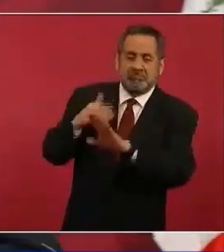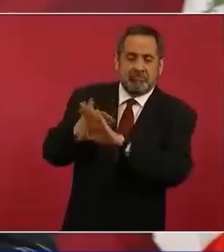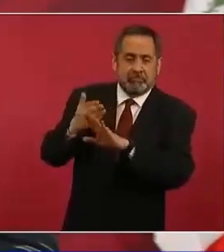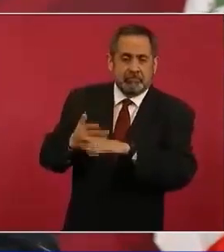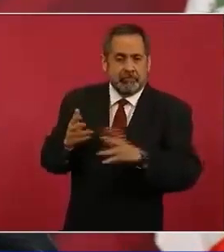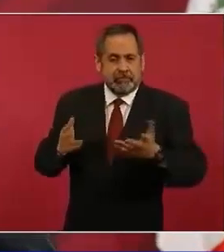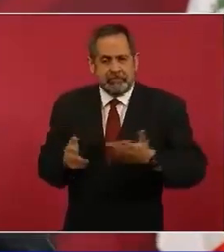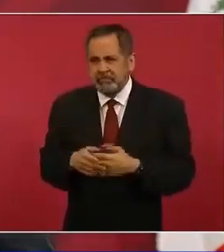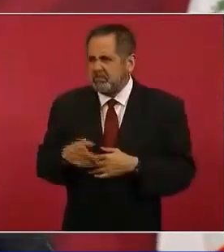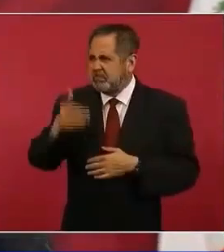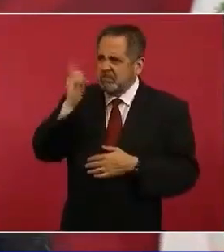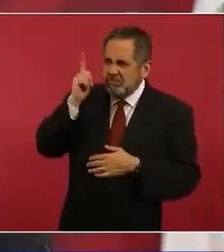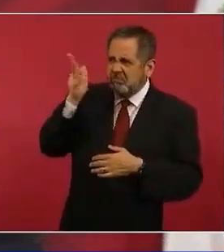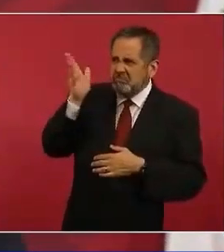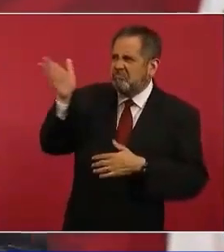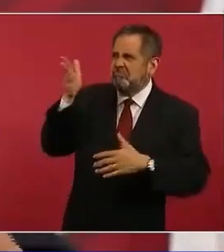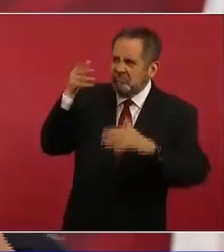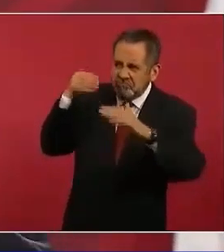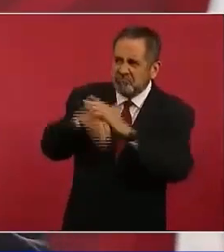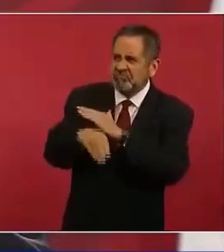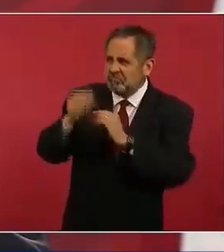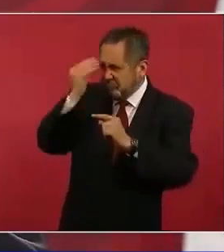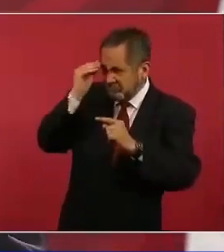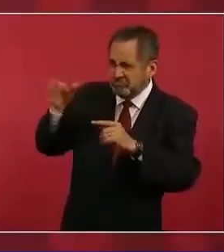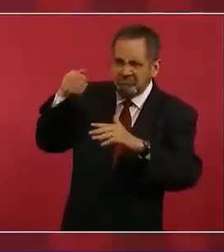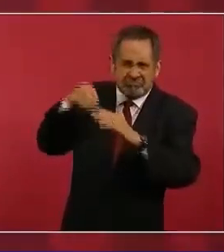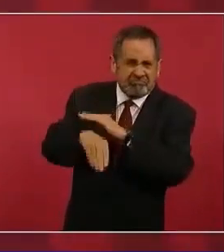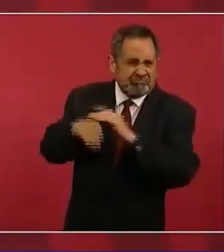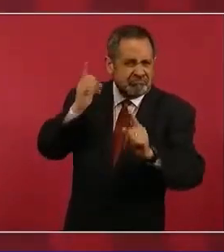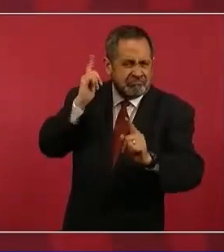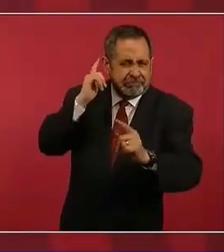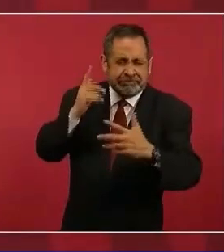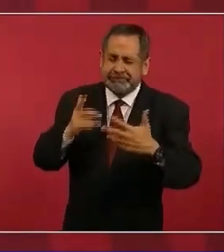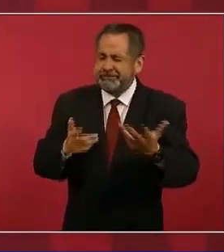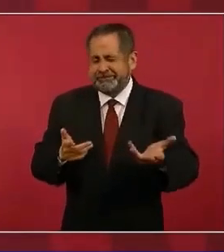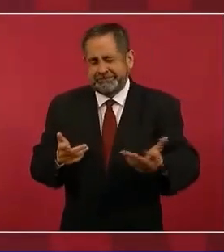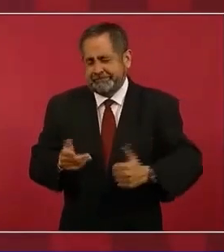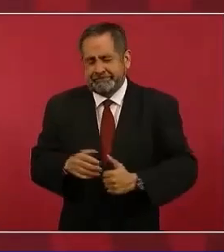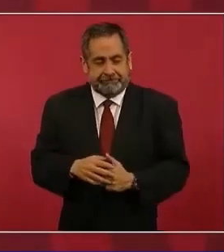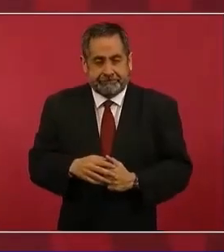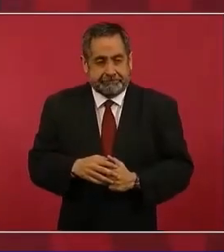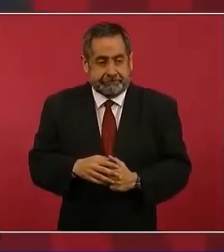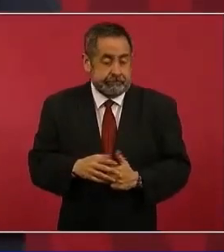Quisiera que nos fuera mal en todo. Entonces,